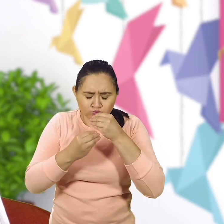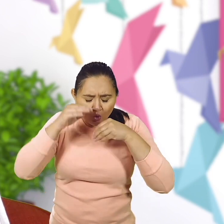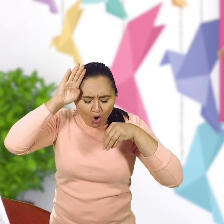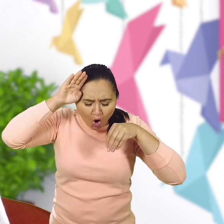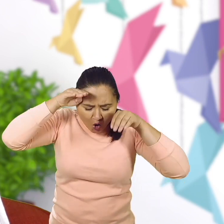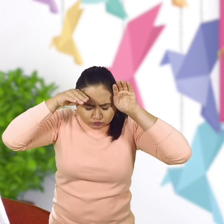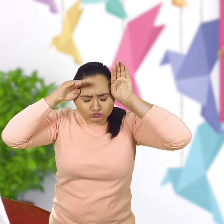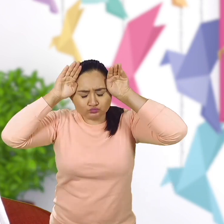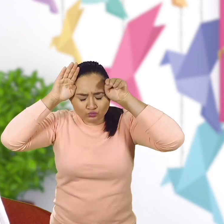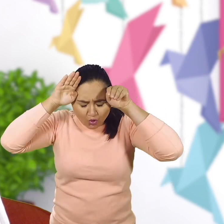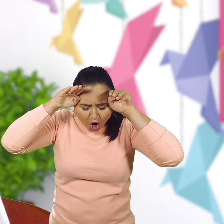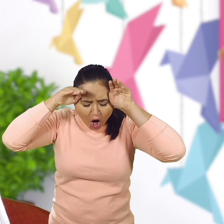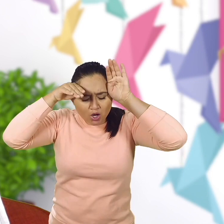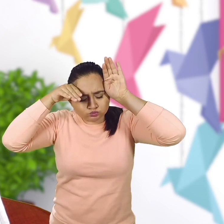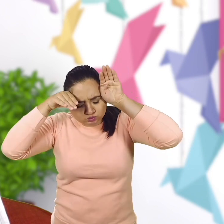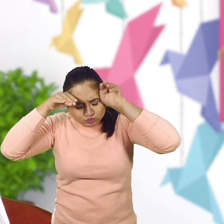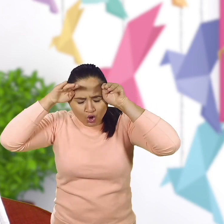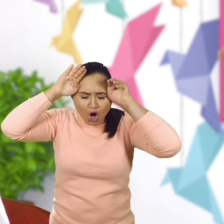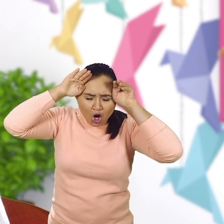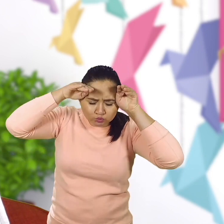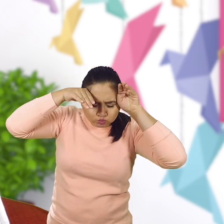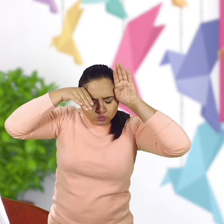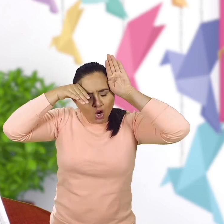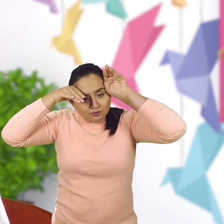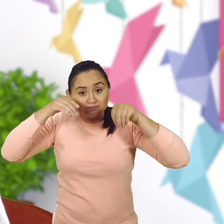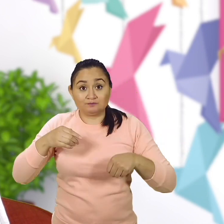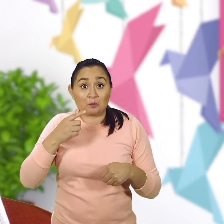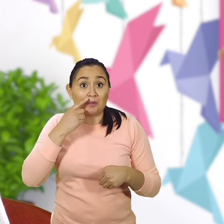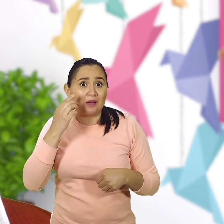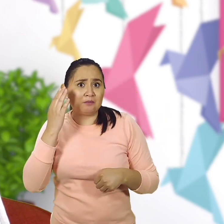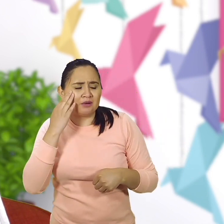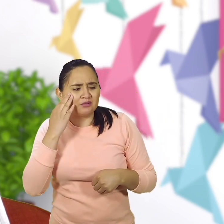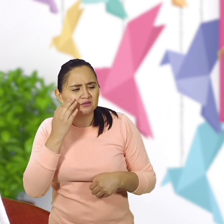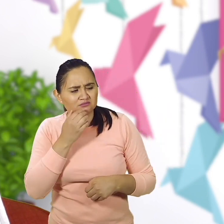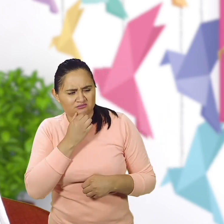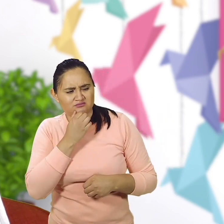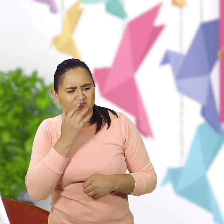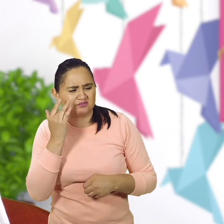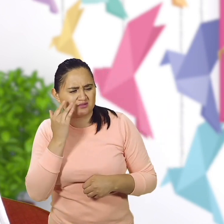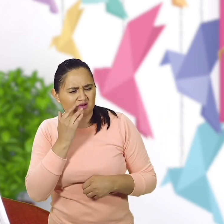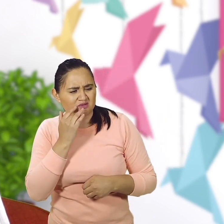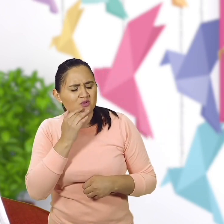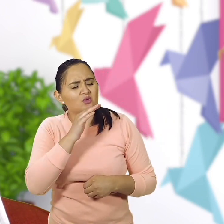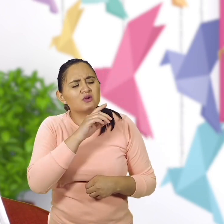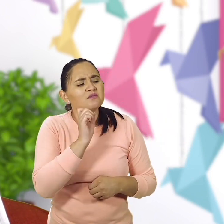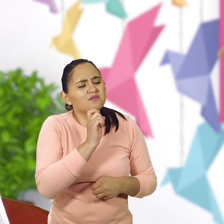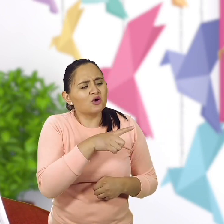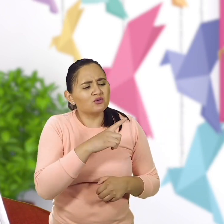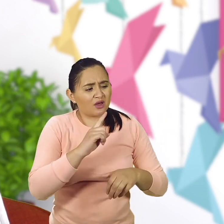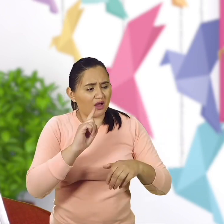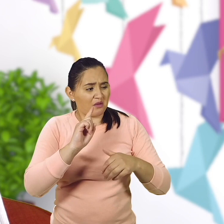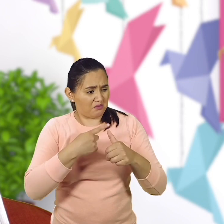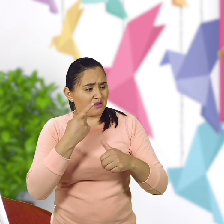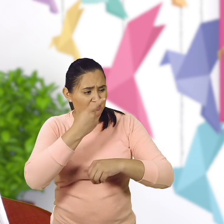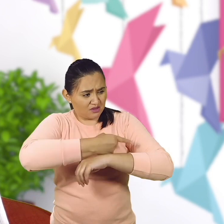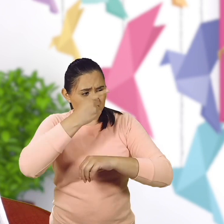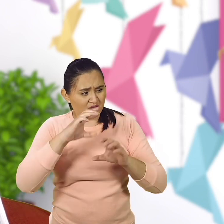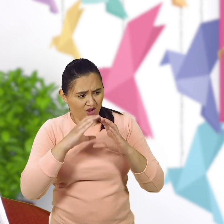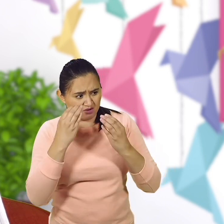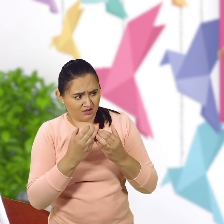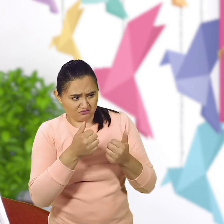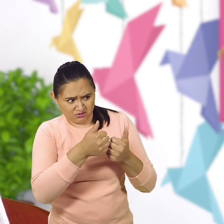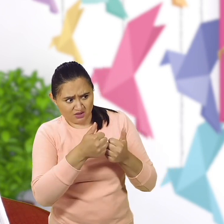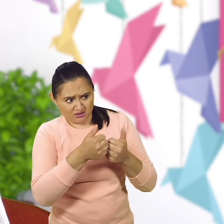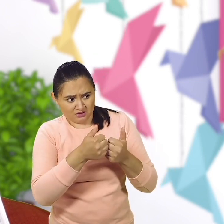comer su heno. Zoila y Joel lo miraban preocupados, y cuando su papá le preguntó: «¿Cómo estuvo tu primer día de